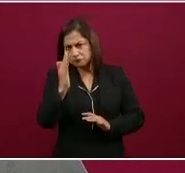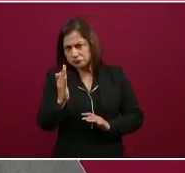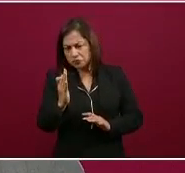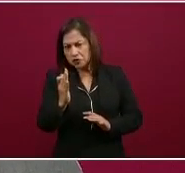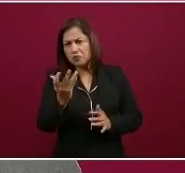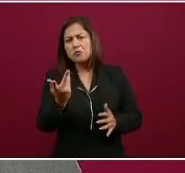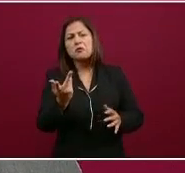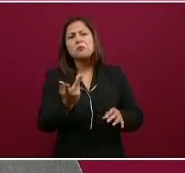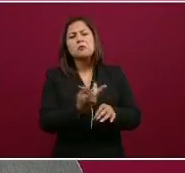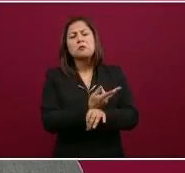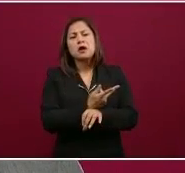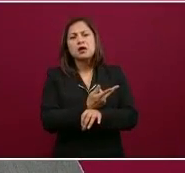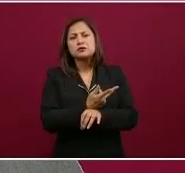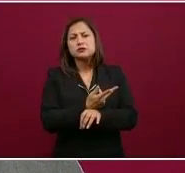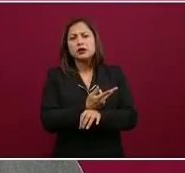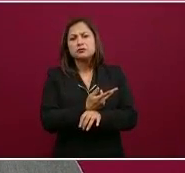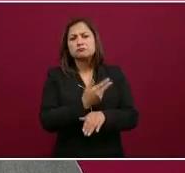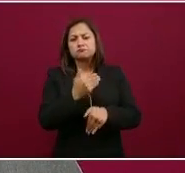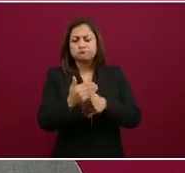situación.